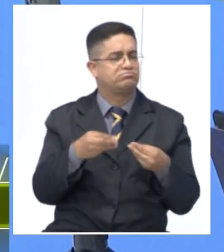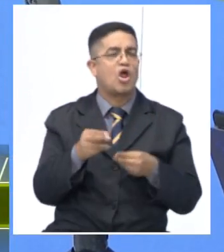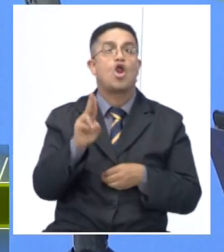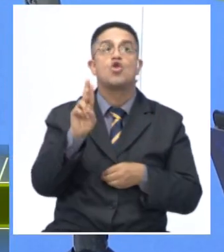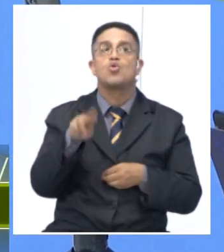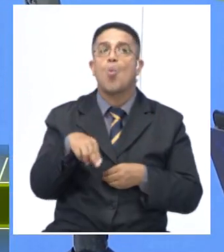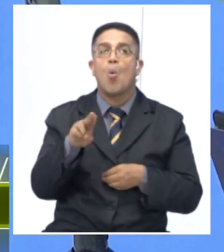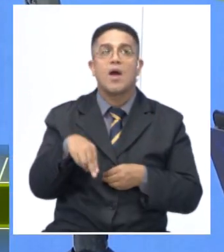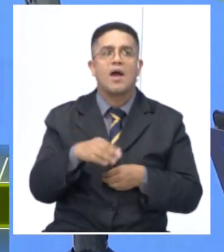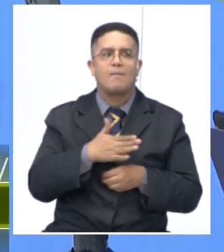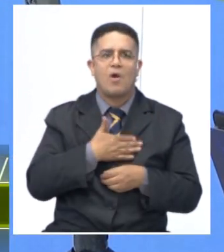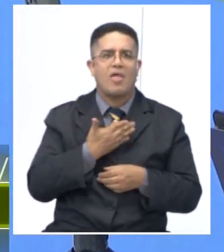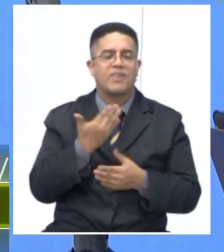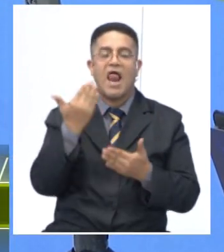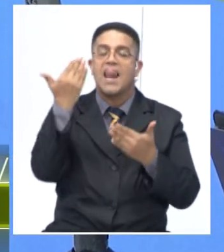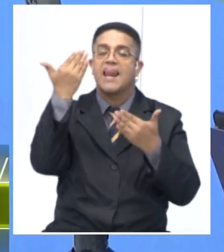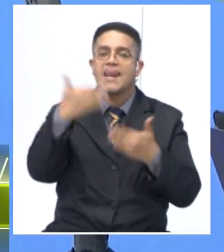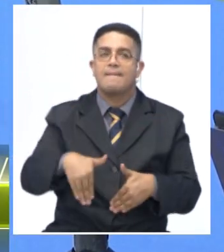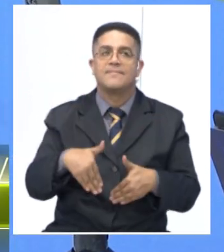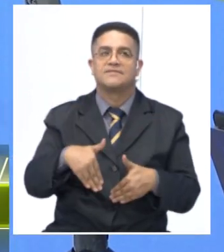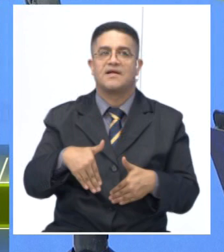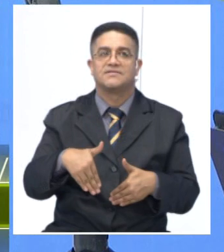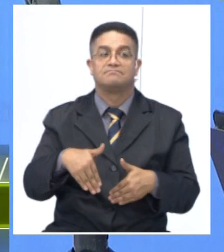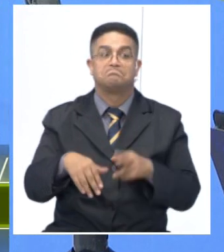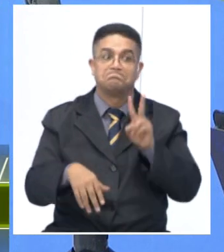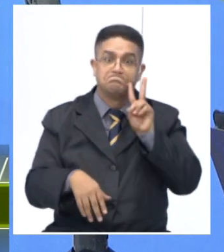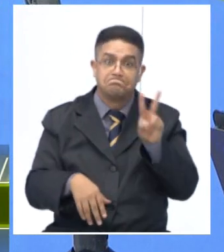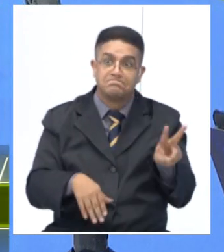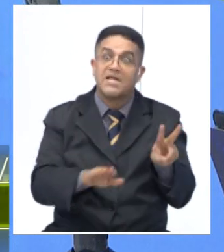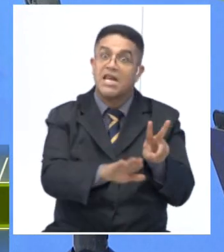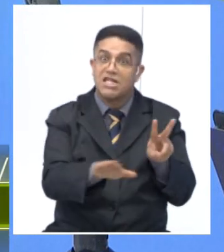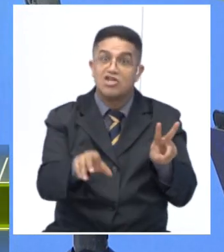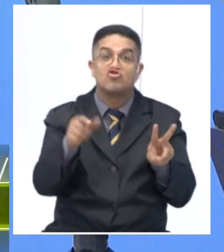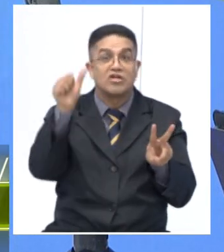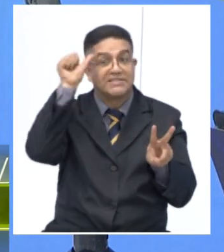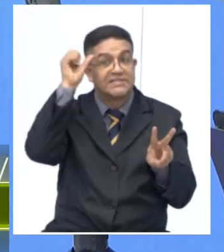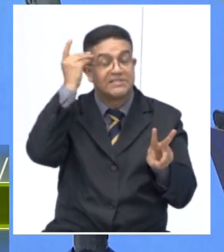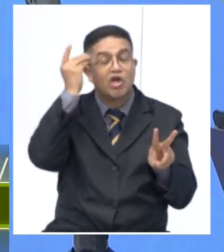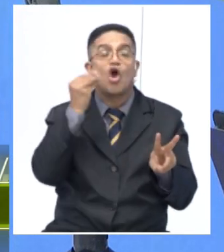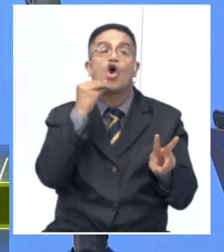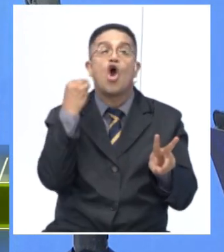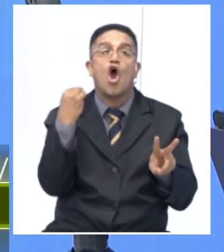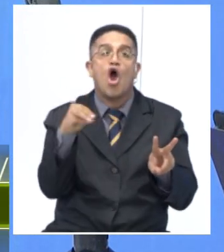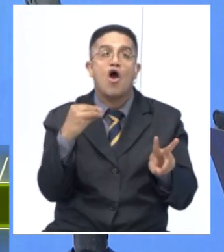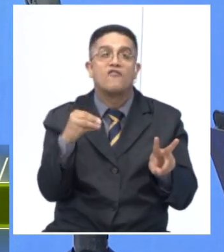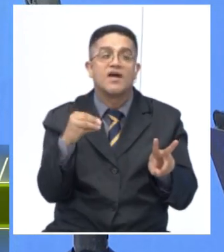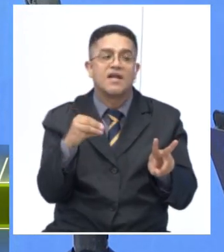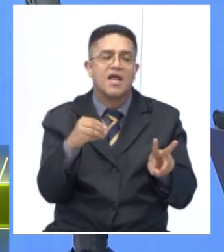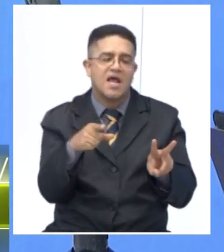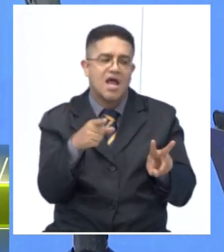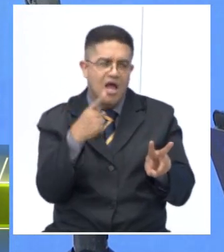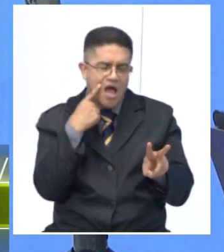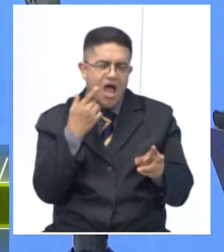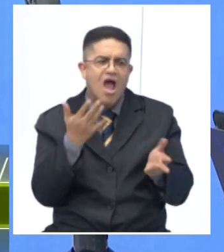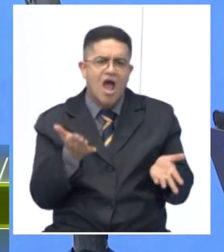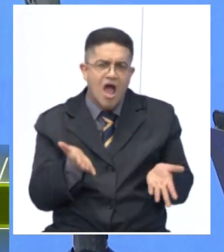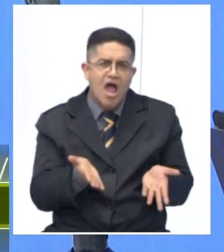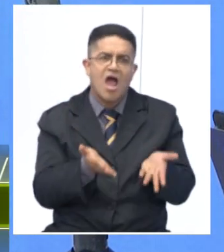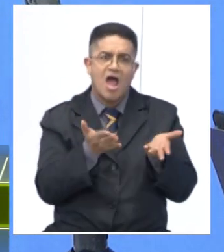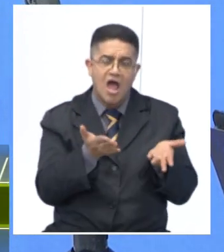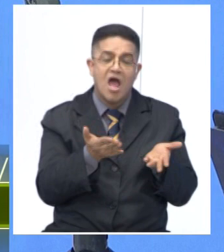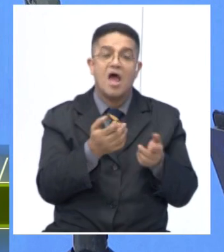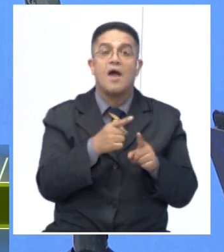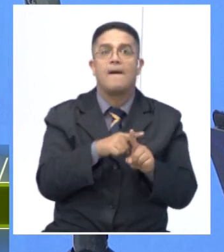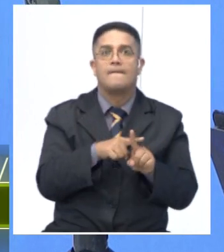ponerle límites. Sí. Porque muchas veces vemos niños con síndromes de Down, adolescentes, que llegan de acuerdo a las herramientas que se le dan. Sin embargo,